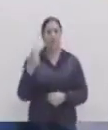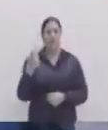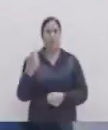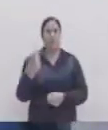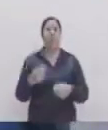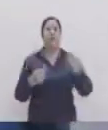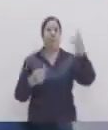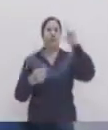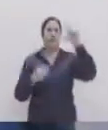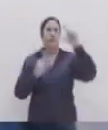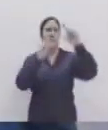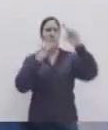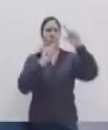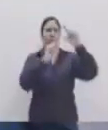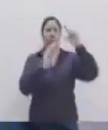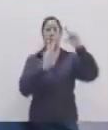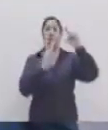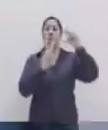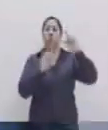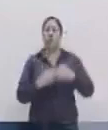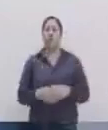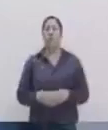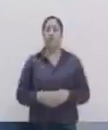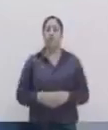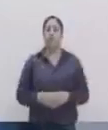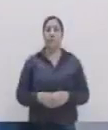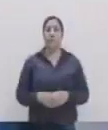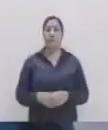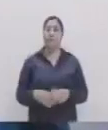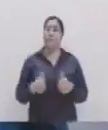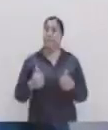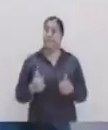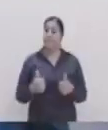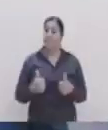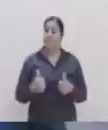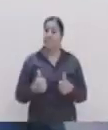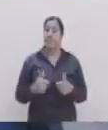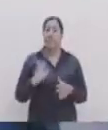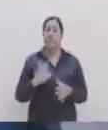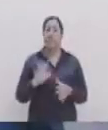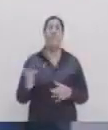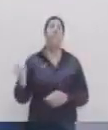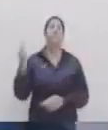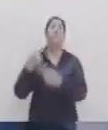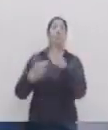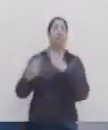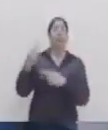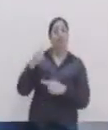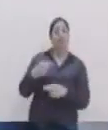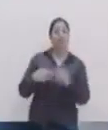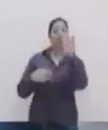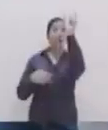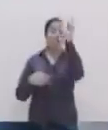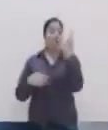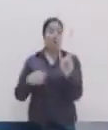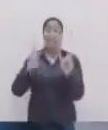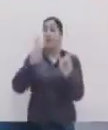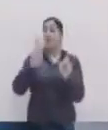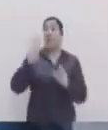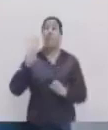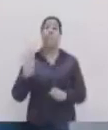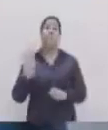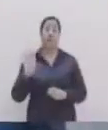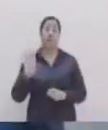de la valencia 2, con otro tipo de valencia. ¿Estamos? Estamos. Regresamos a la columna 3D o